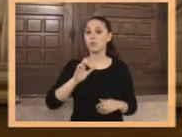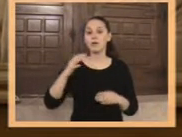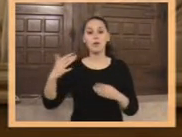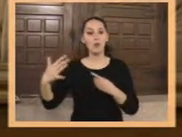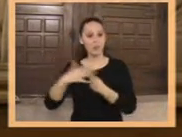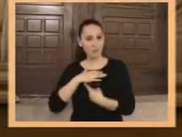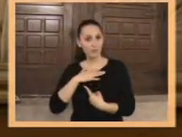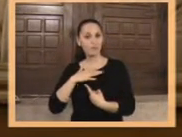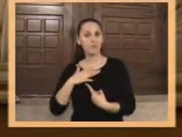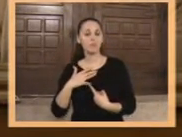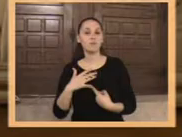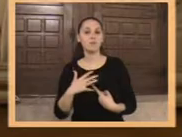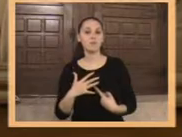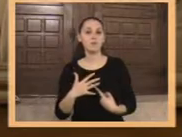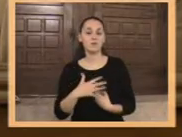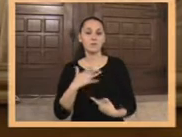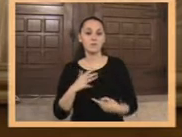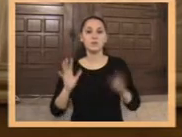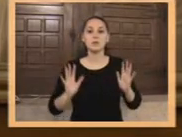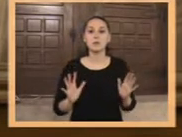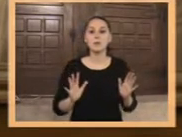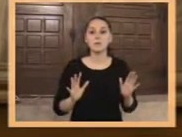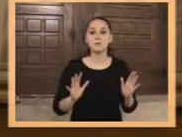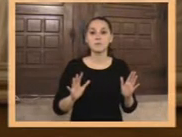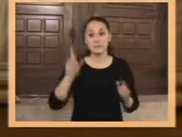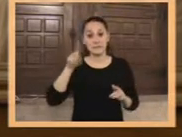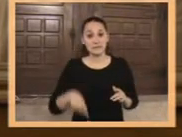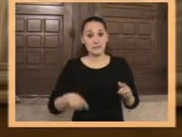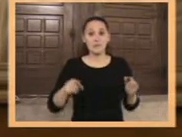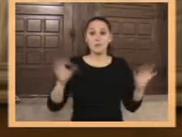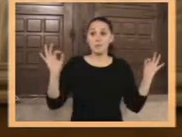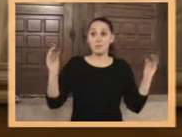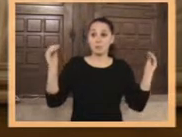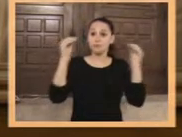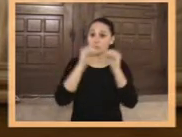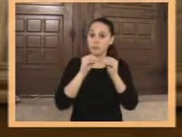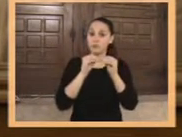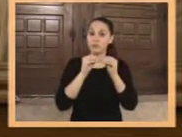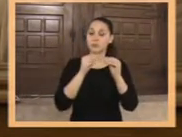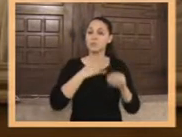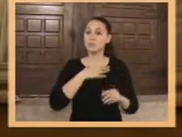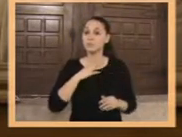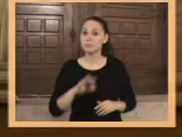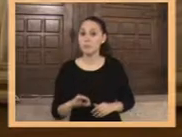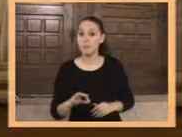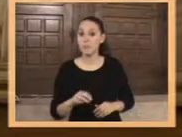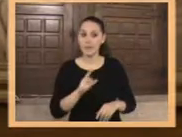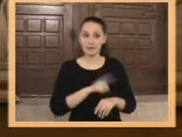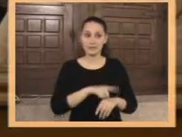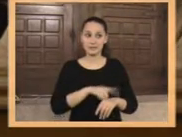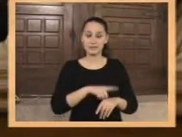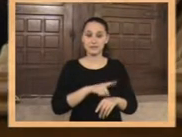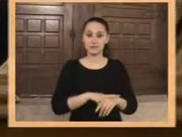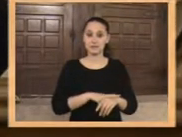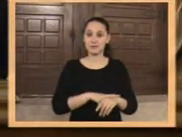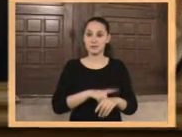influyen, ¿no? Precisamente, ¿no? Podemos coincidir también precisamente el aumento de tiempo que tienen las